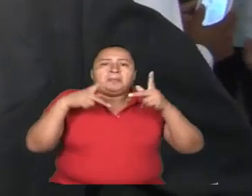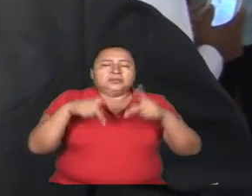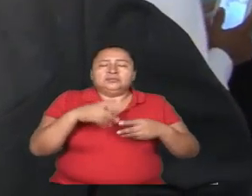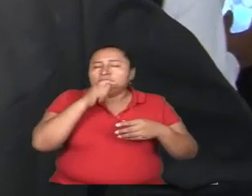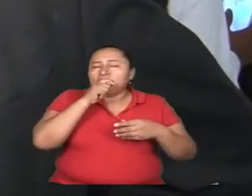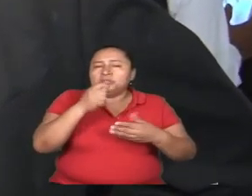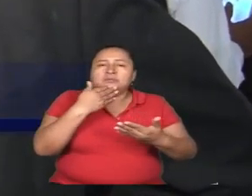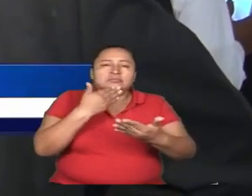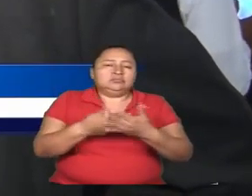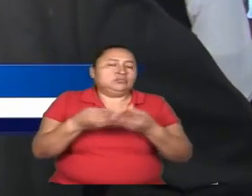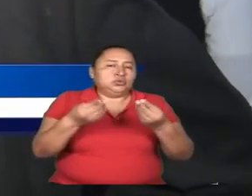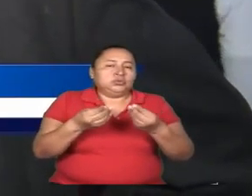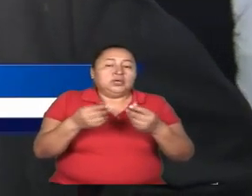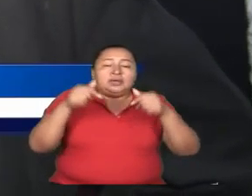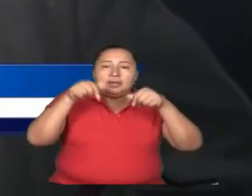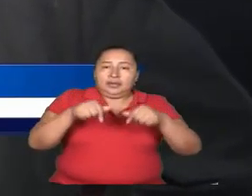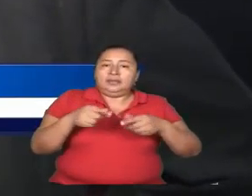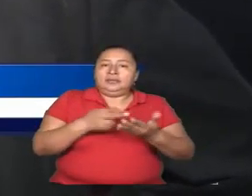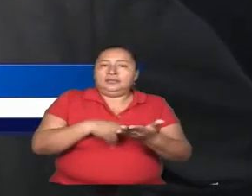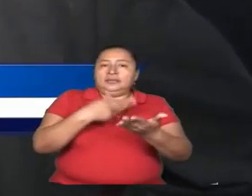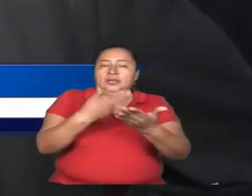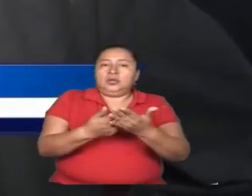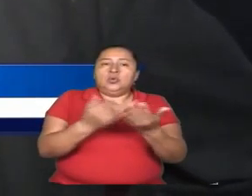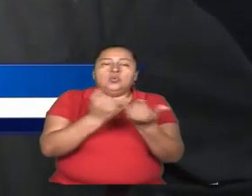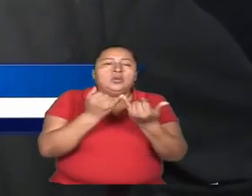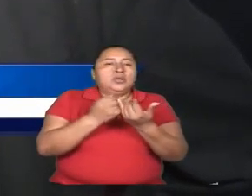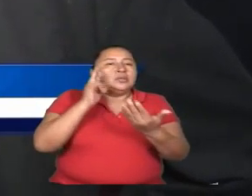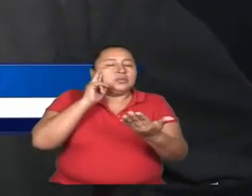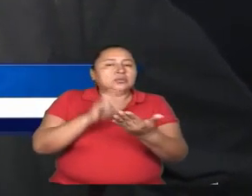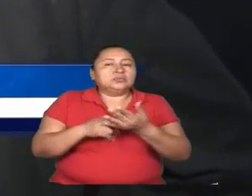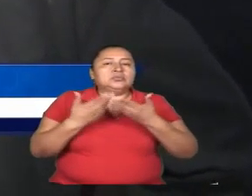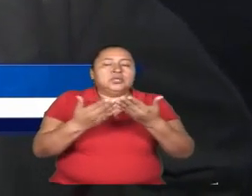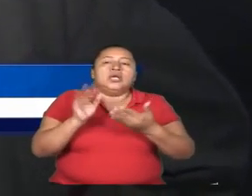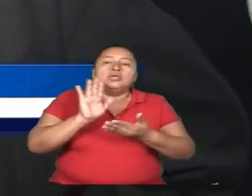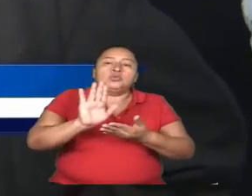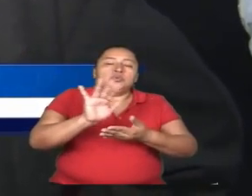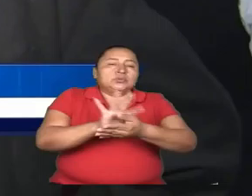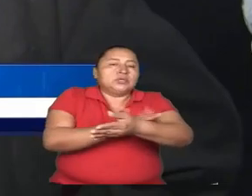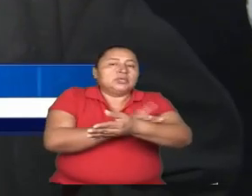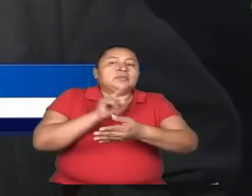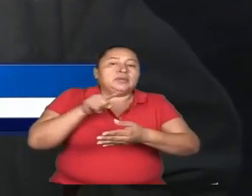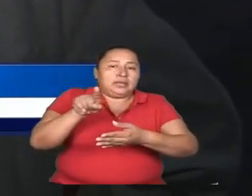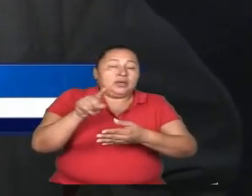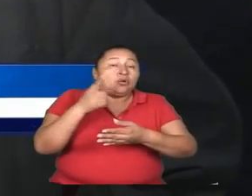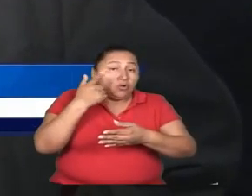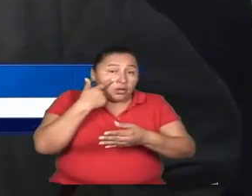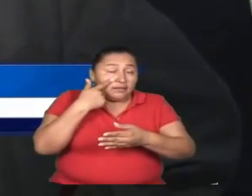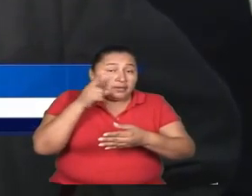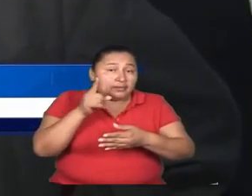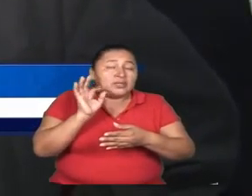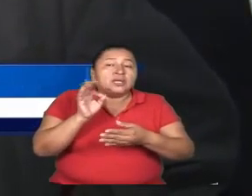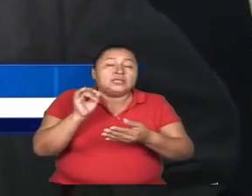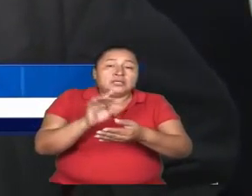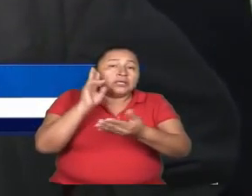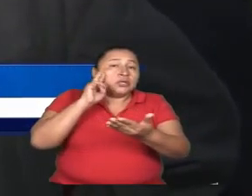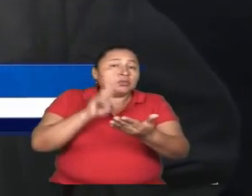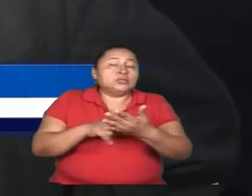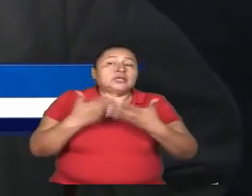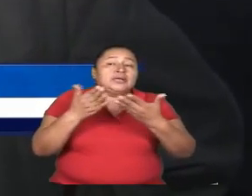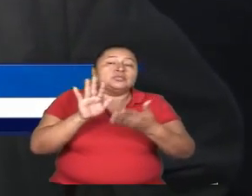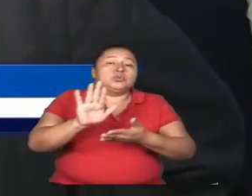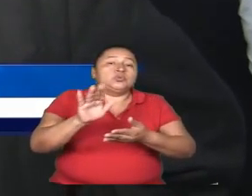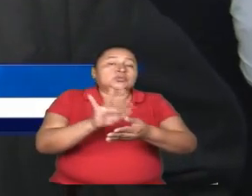agradecida. Este premio es como un reconocimiento a los sentimientos que él, óigame bien, es como un reconocimiento al